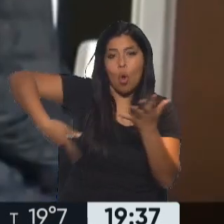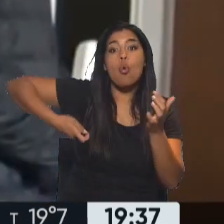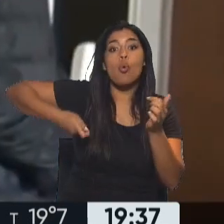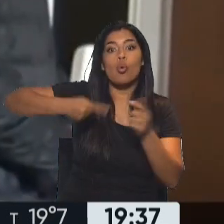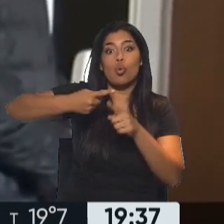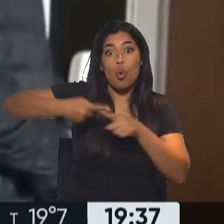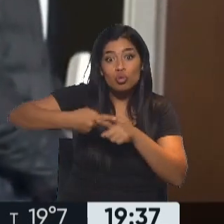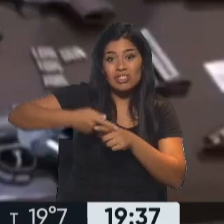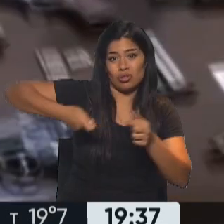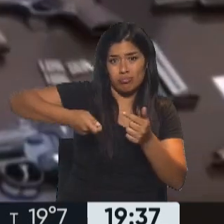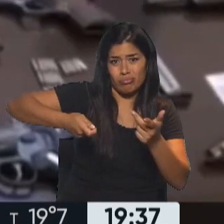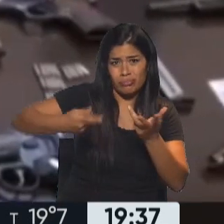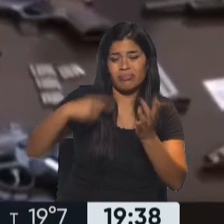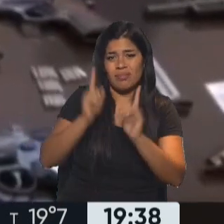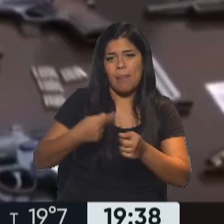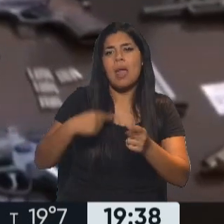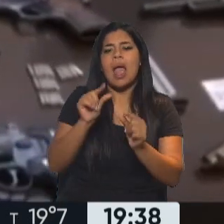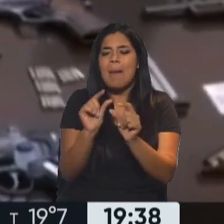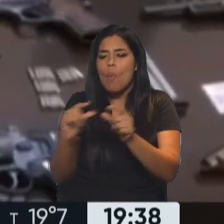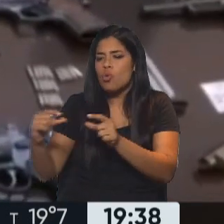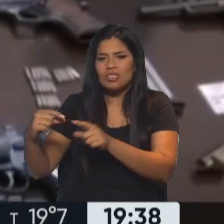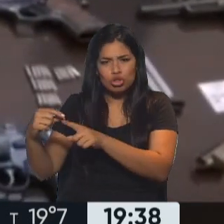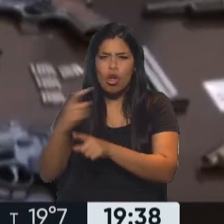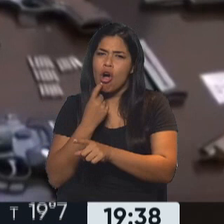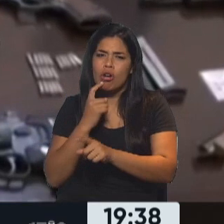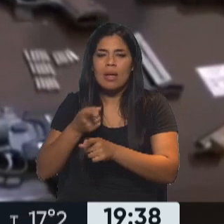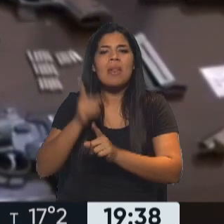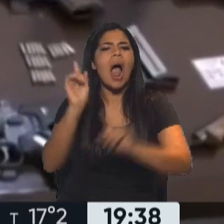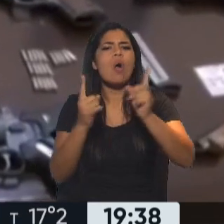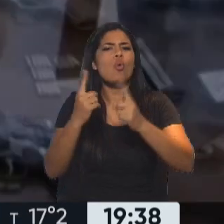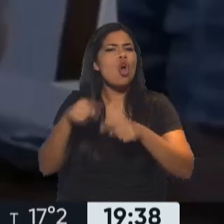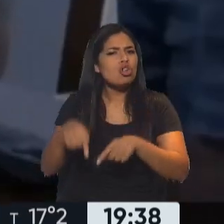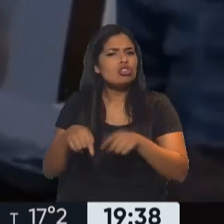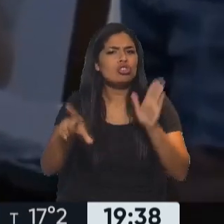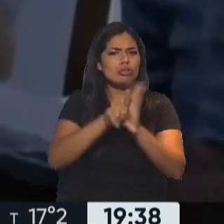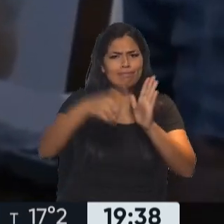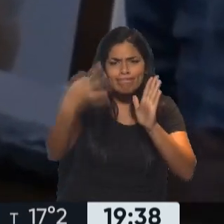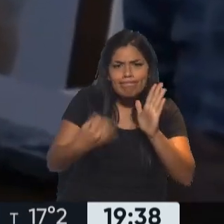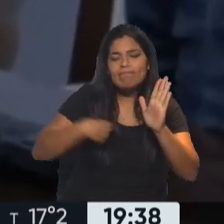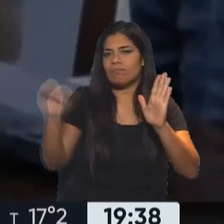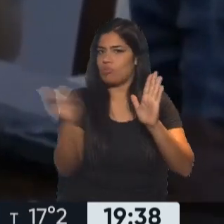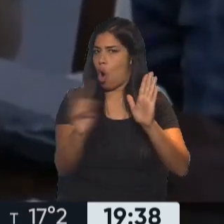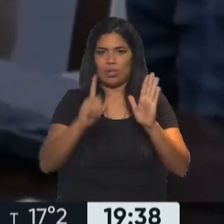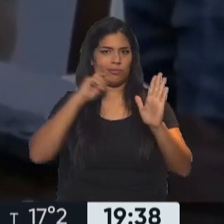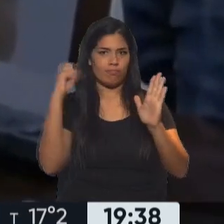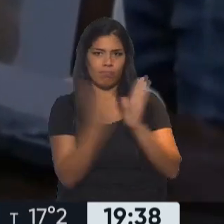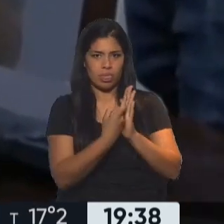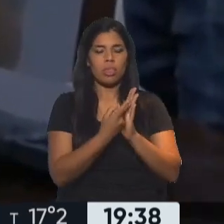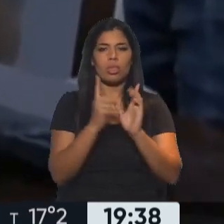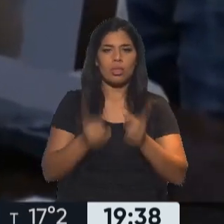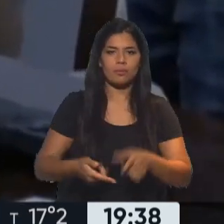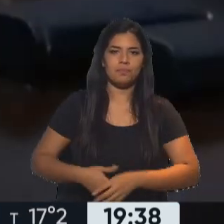municiones y otros armamentos que no tenían la debida autorización legal de la agencia nacional de materiales controlados